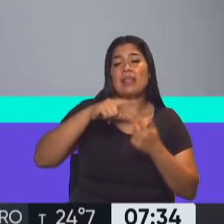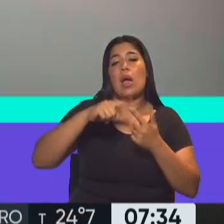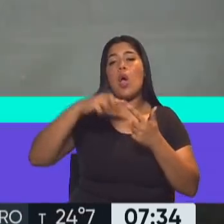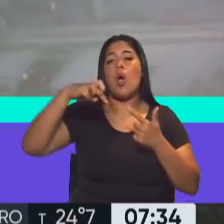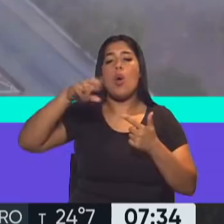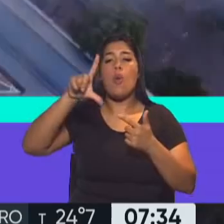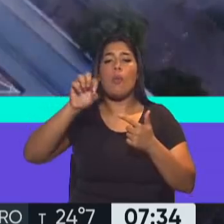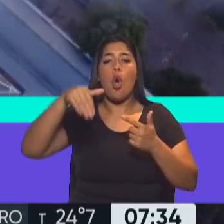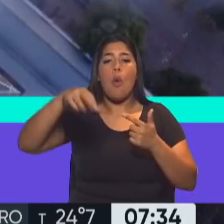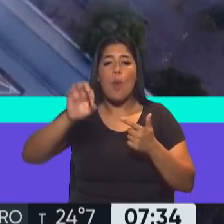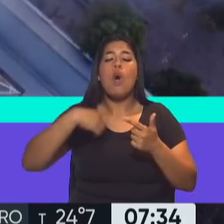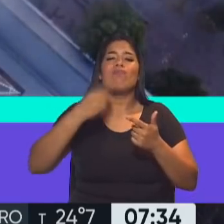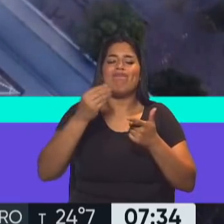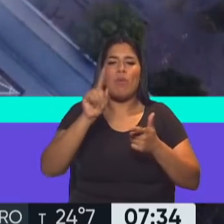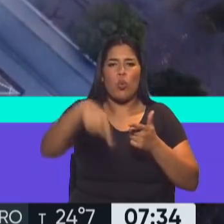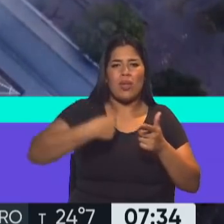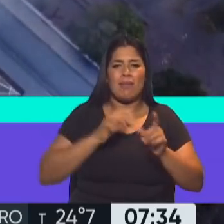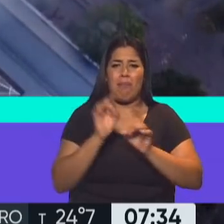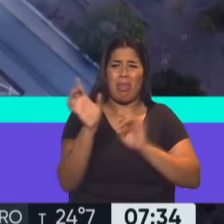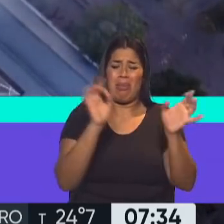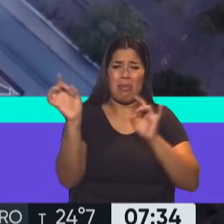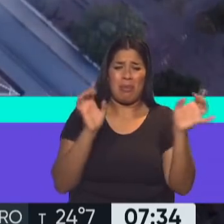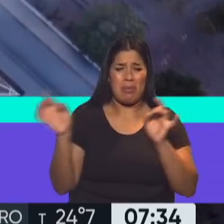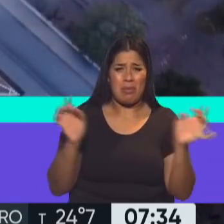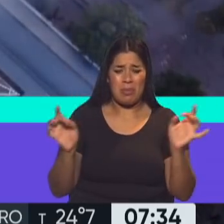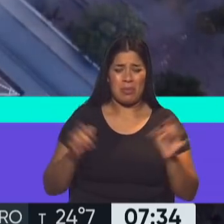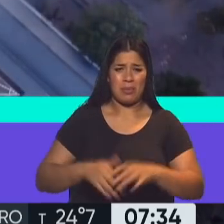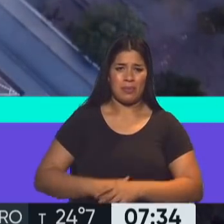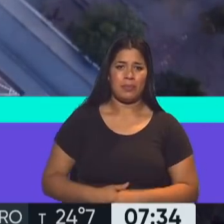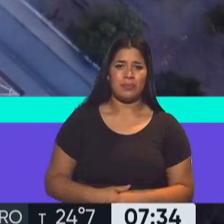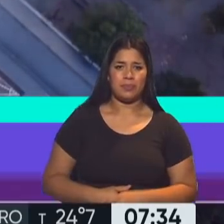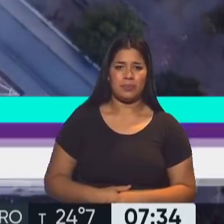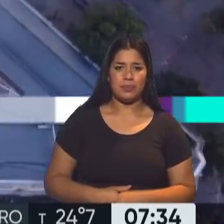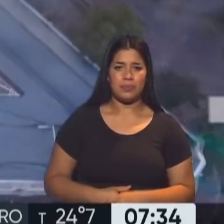se contamine la región con productos altamente tóxicos.